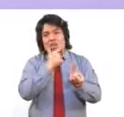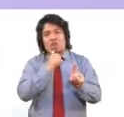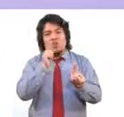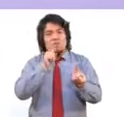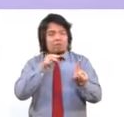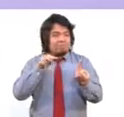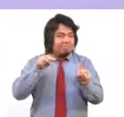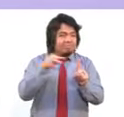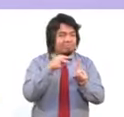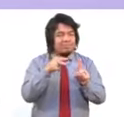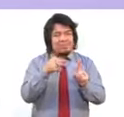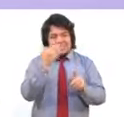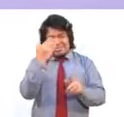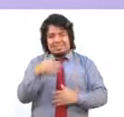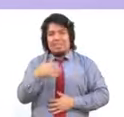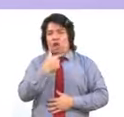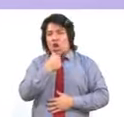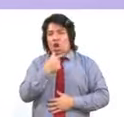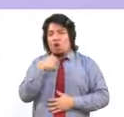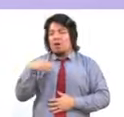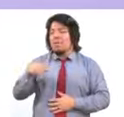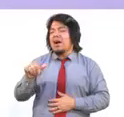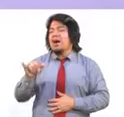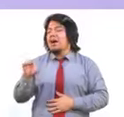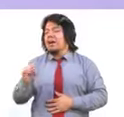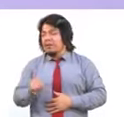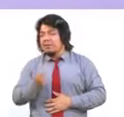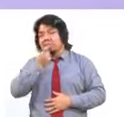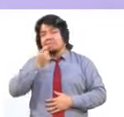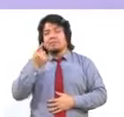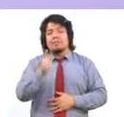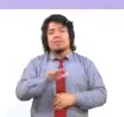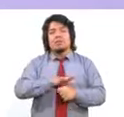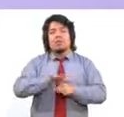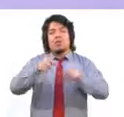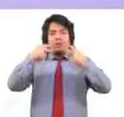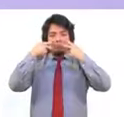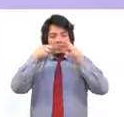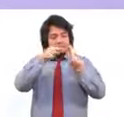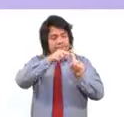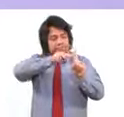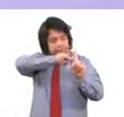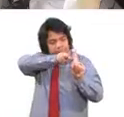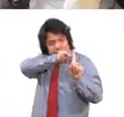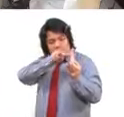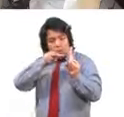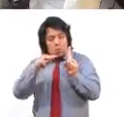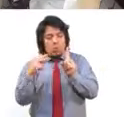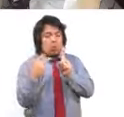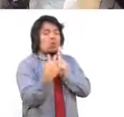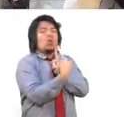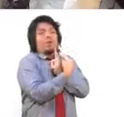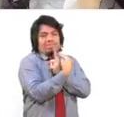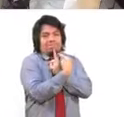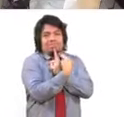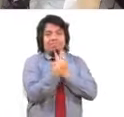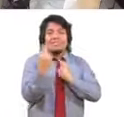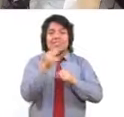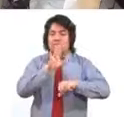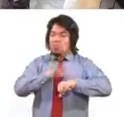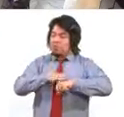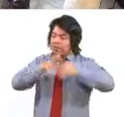Mario Bunge, hay que ampliar el espectro de nuestra visión, mirar más allá de las